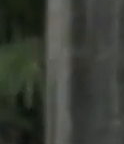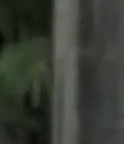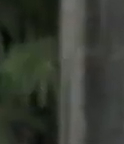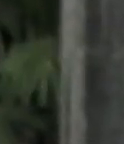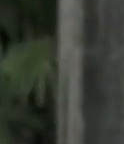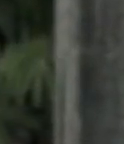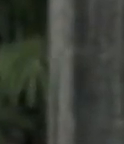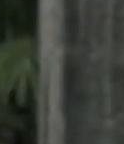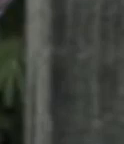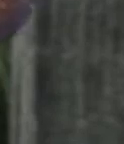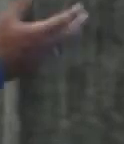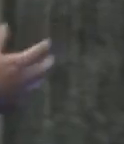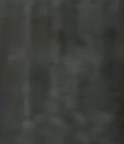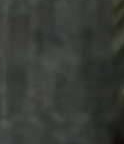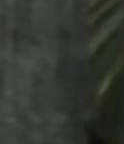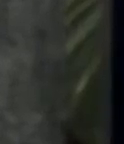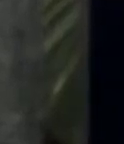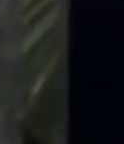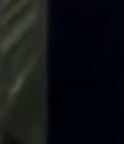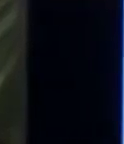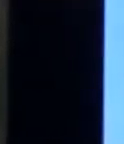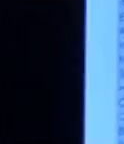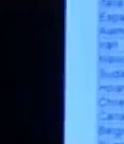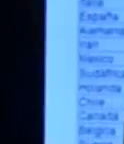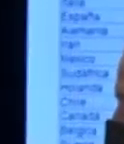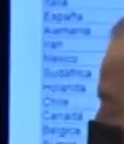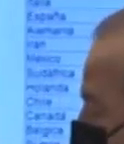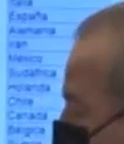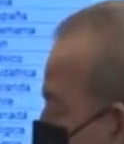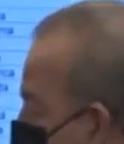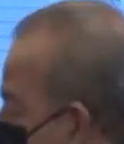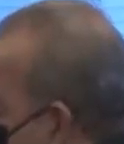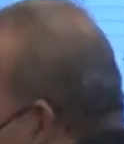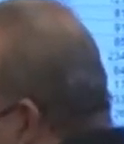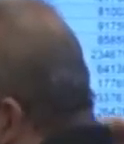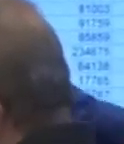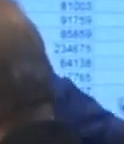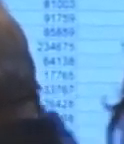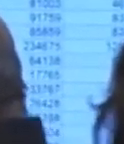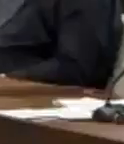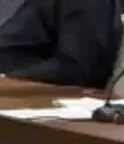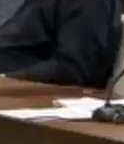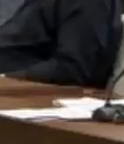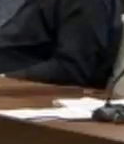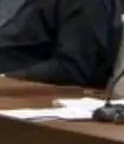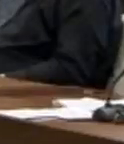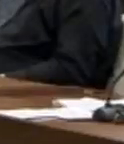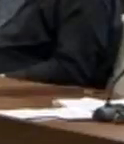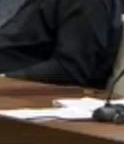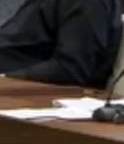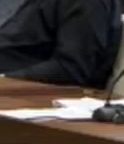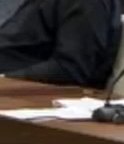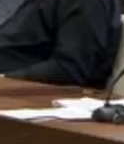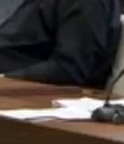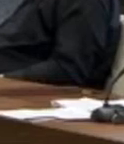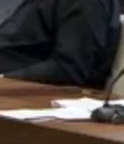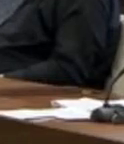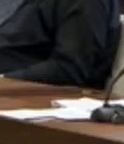capacitada, entrenada también para jugar su papel en la guerra no convencional. Cuando la